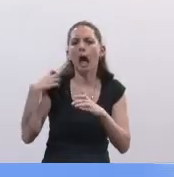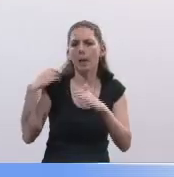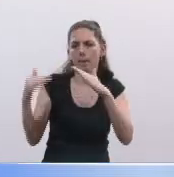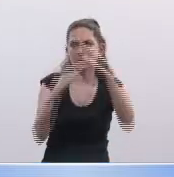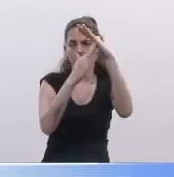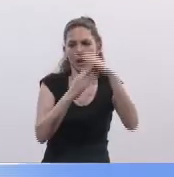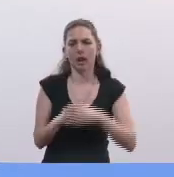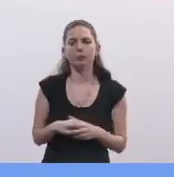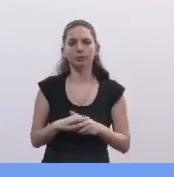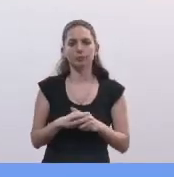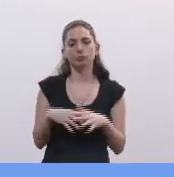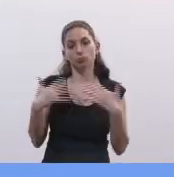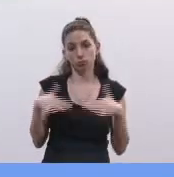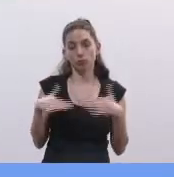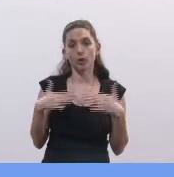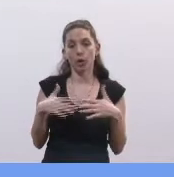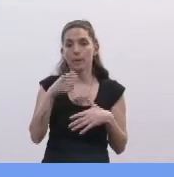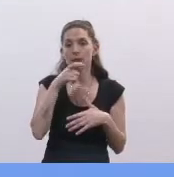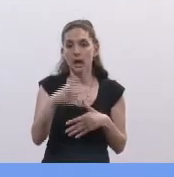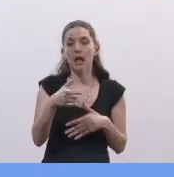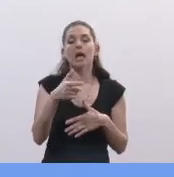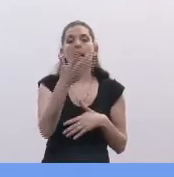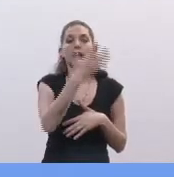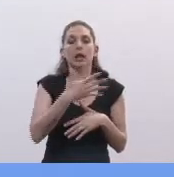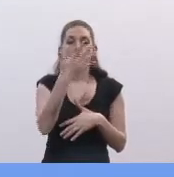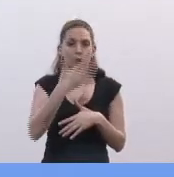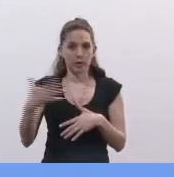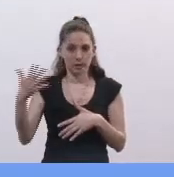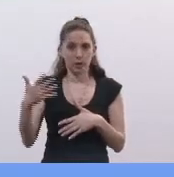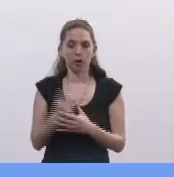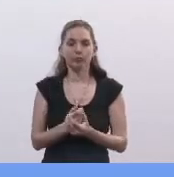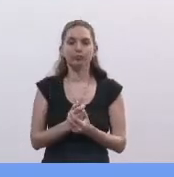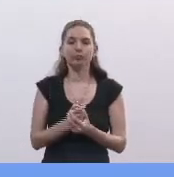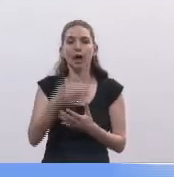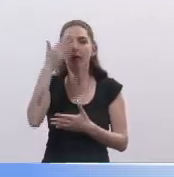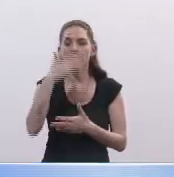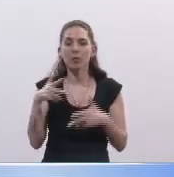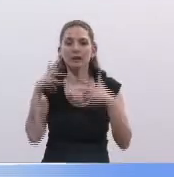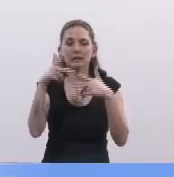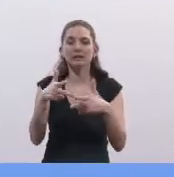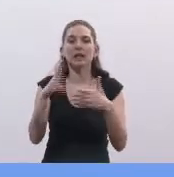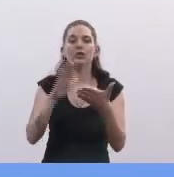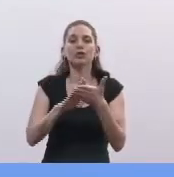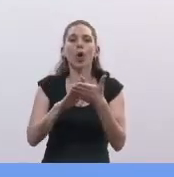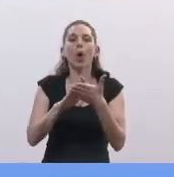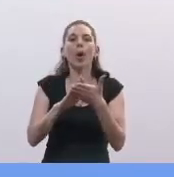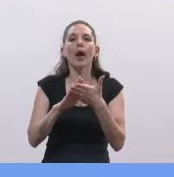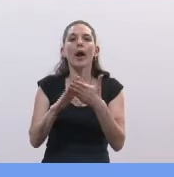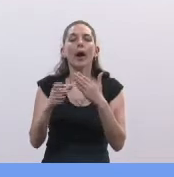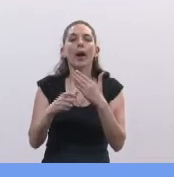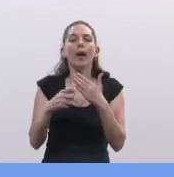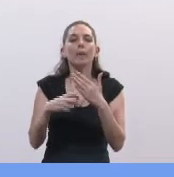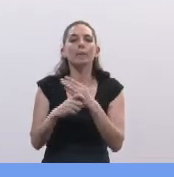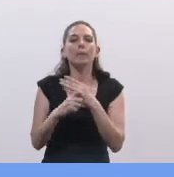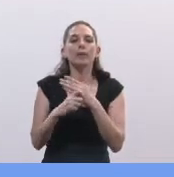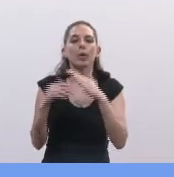Miércoles, ¿eh? Es bravo. Mensaje 555. Después hablaba de los subprocuradores y todo lo demás. El tema es que